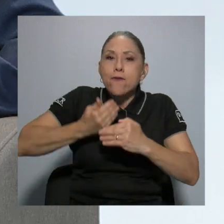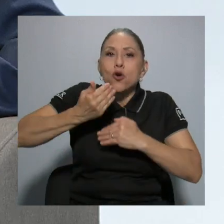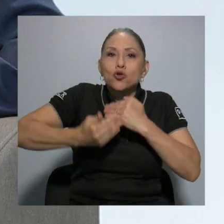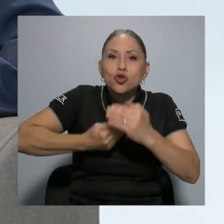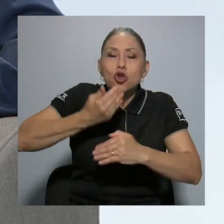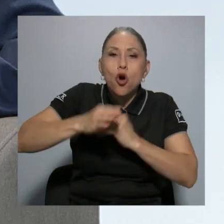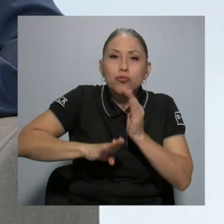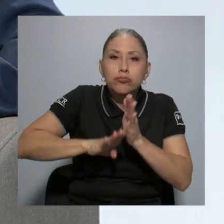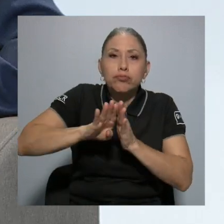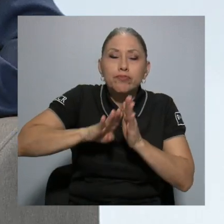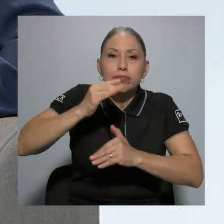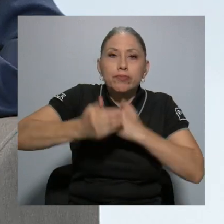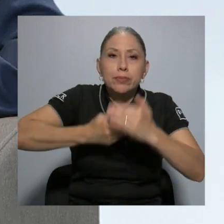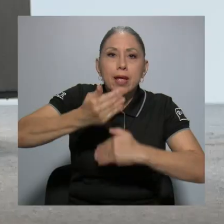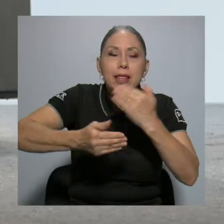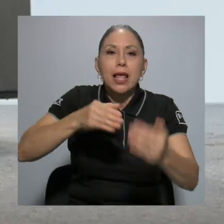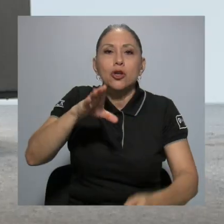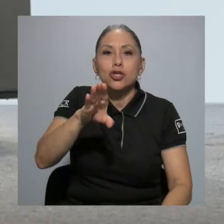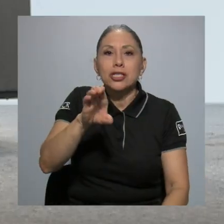cetáceos.